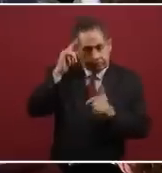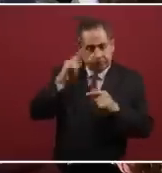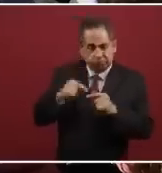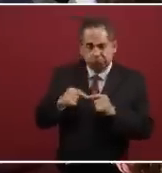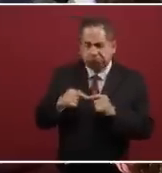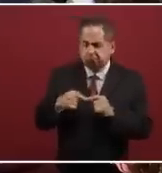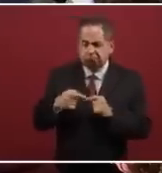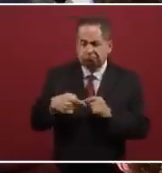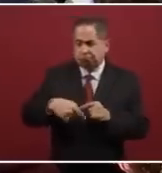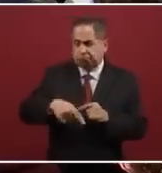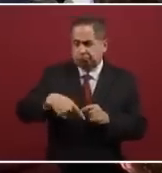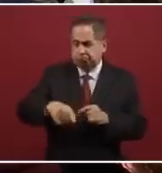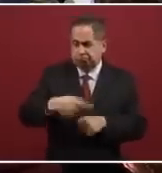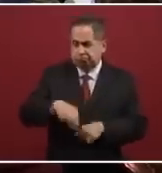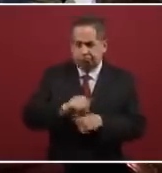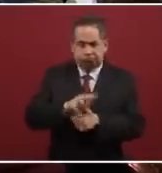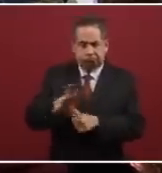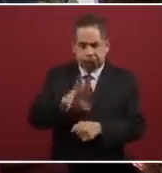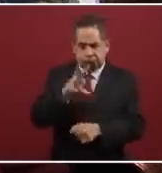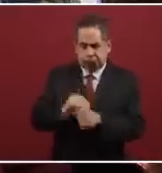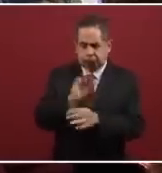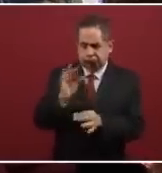para esta semana.